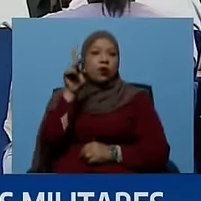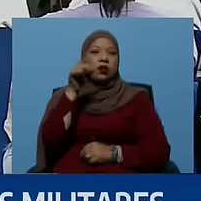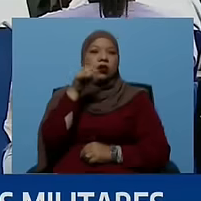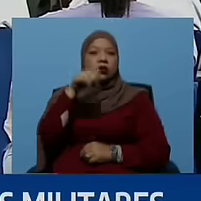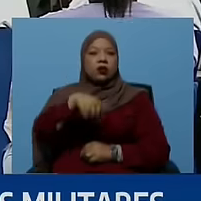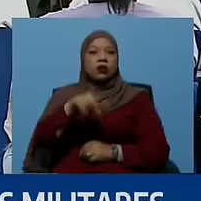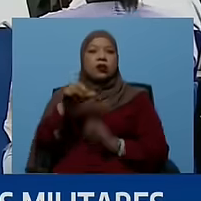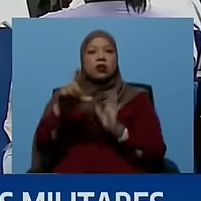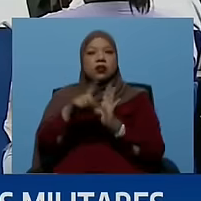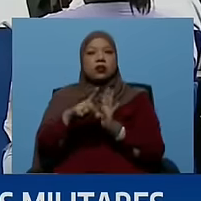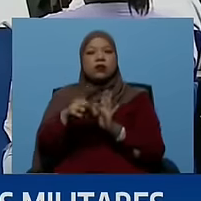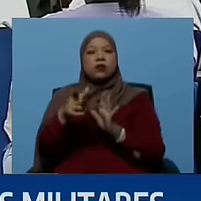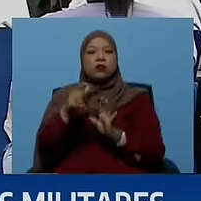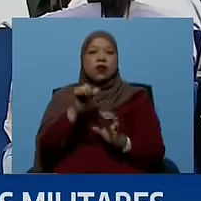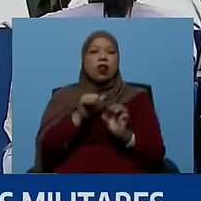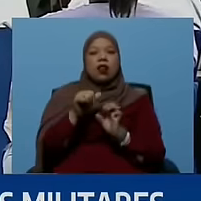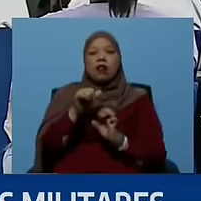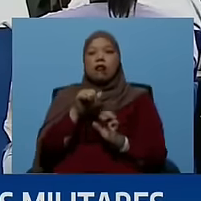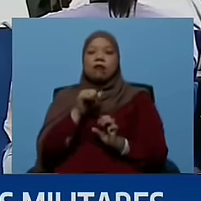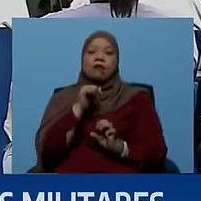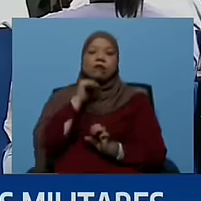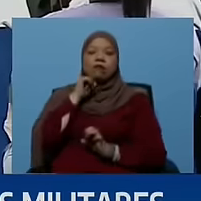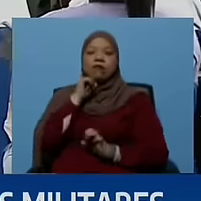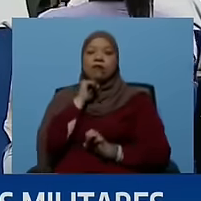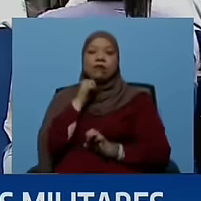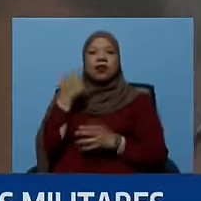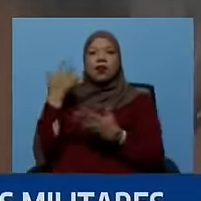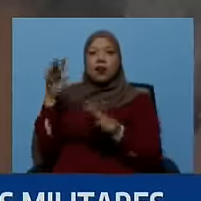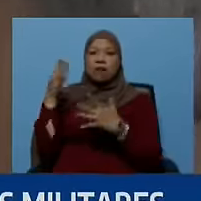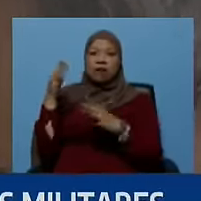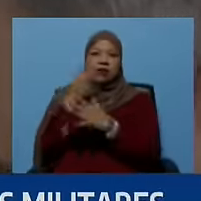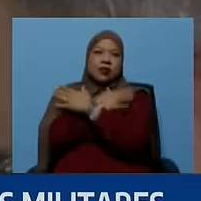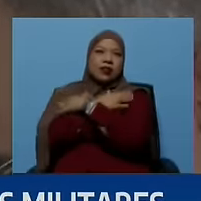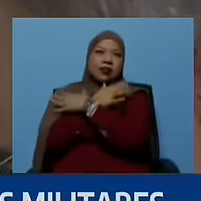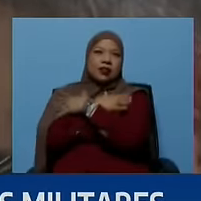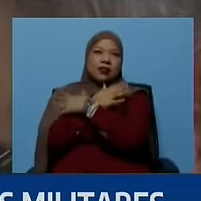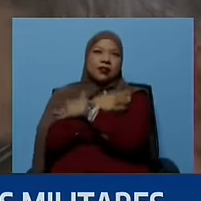director Liceo salero aplauso